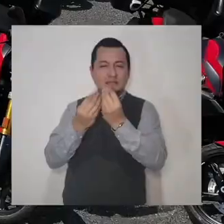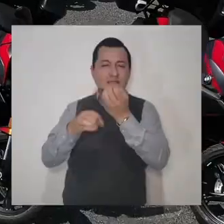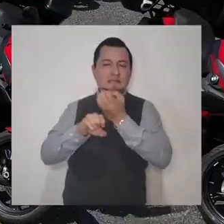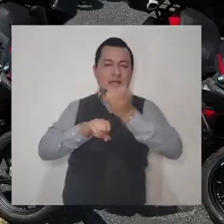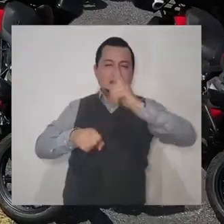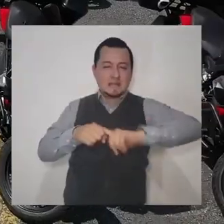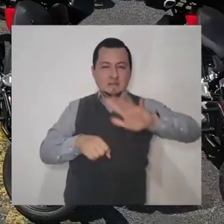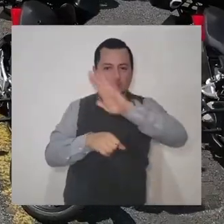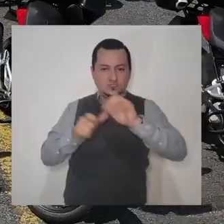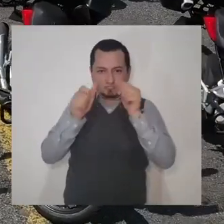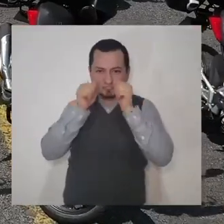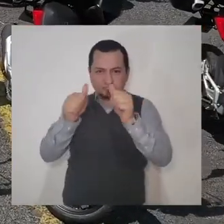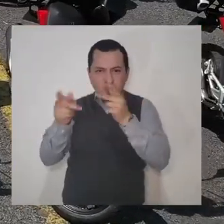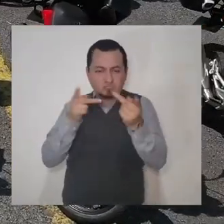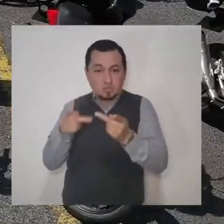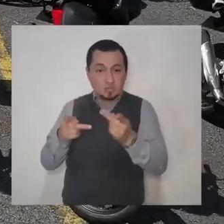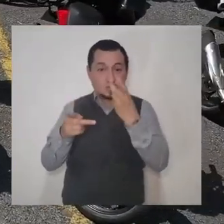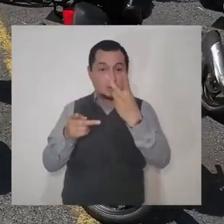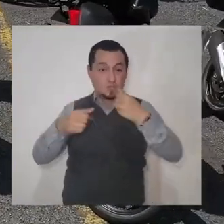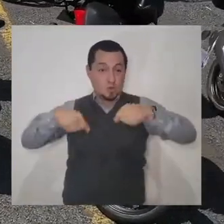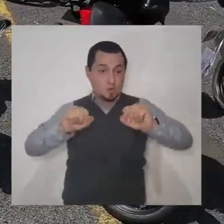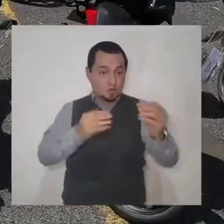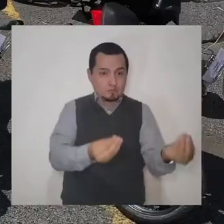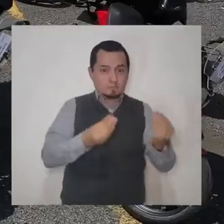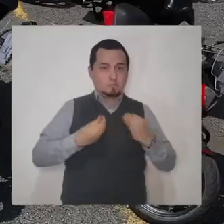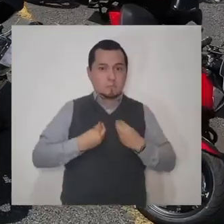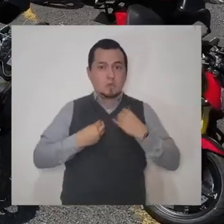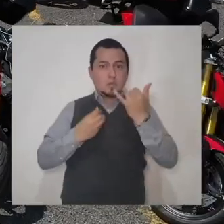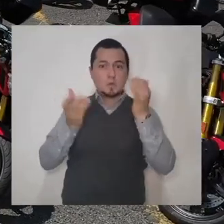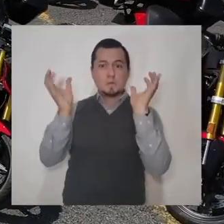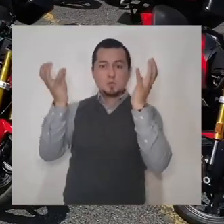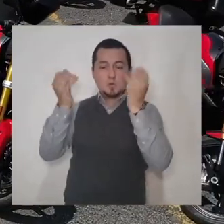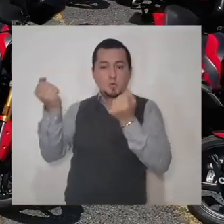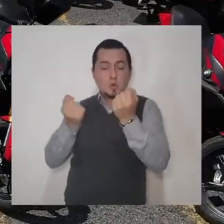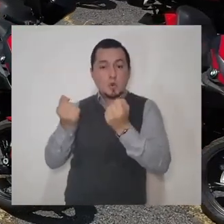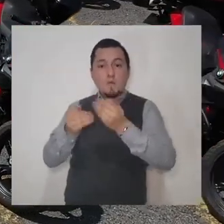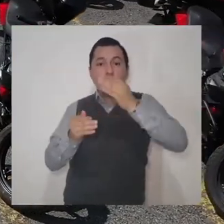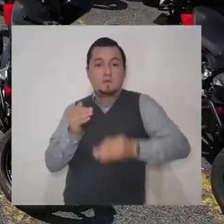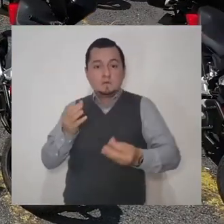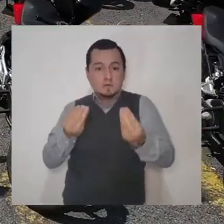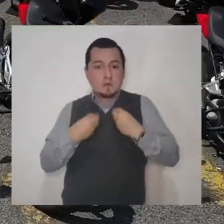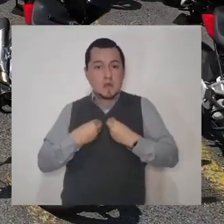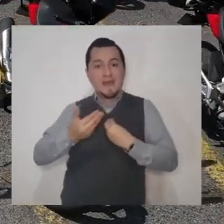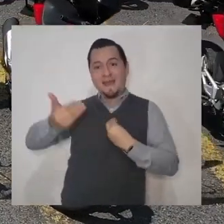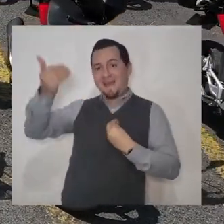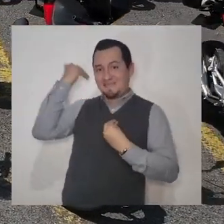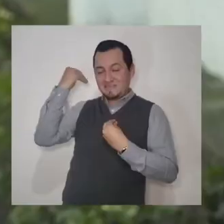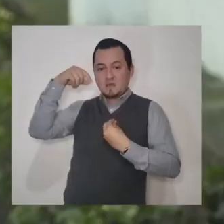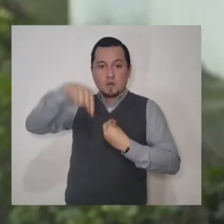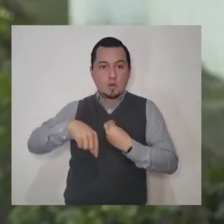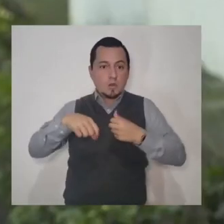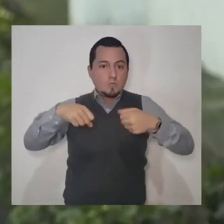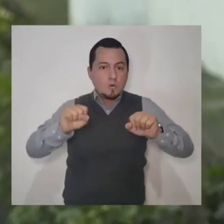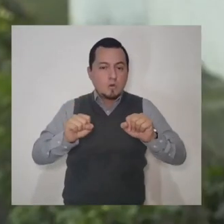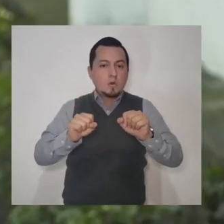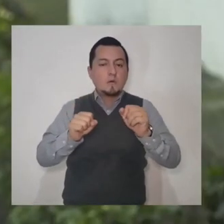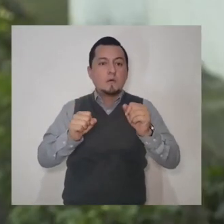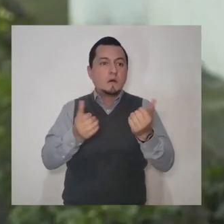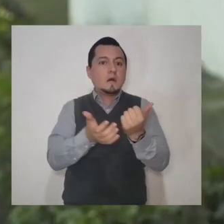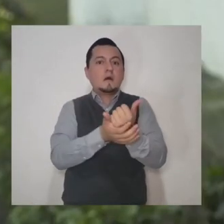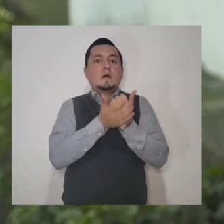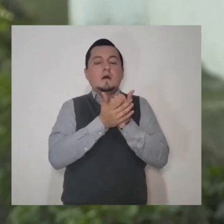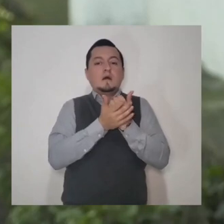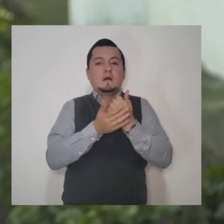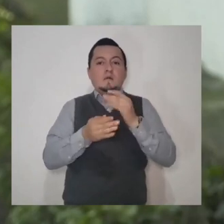Pública, que estas dos motos sumadas a una patrulla que con anterioridad nos habían dado, pues llegan a